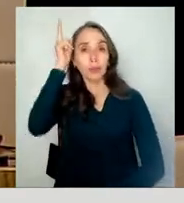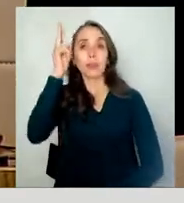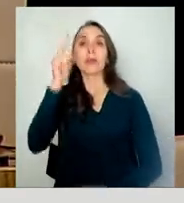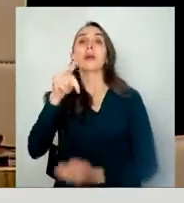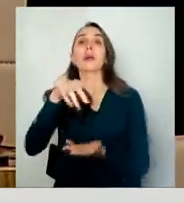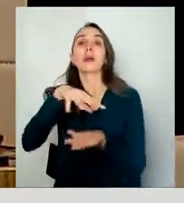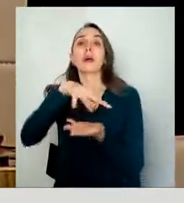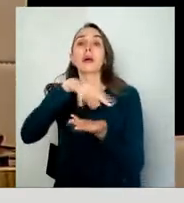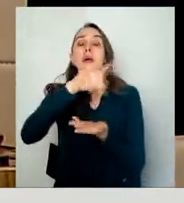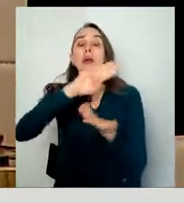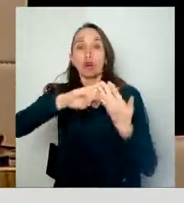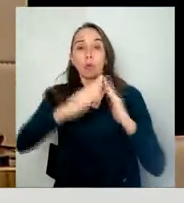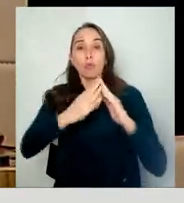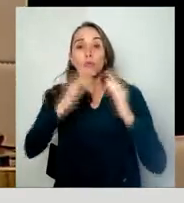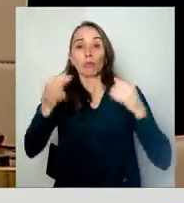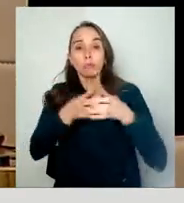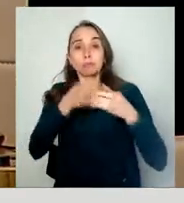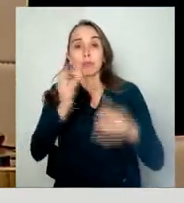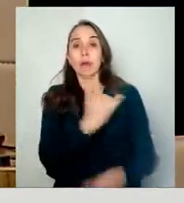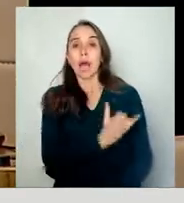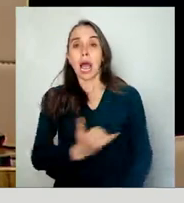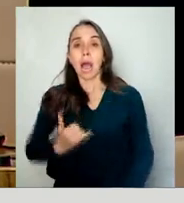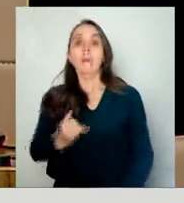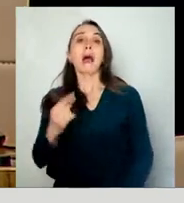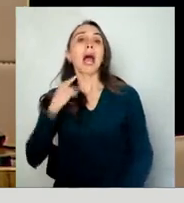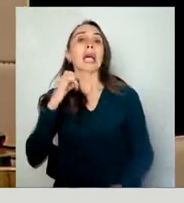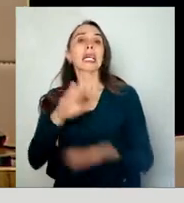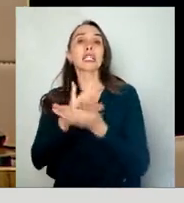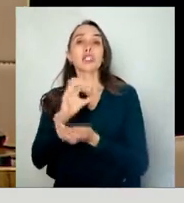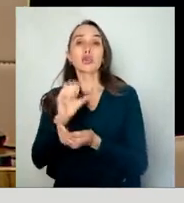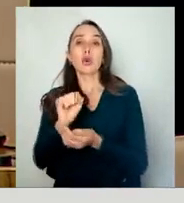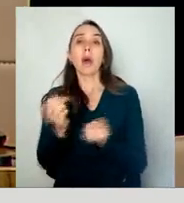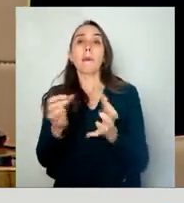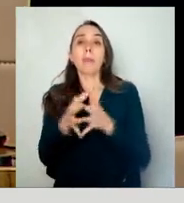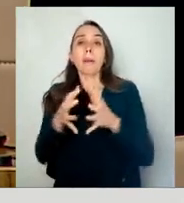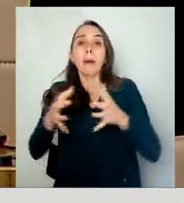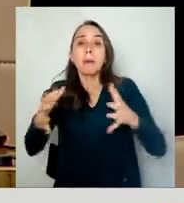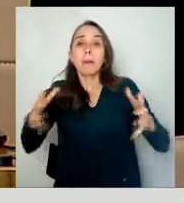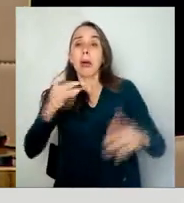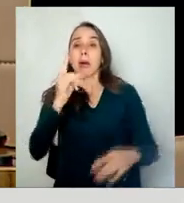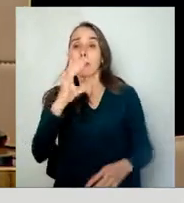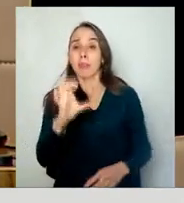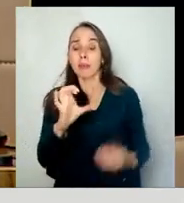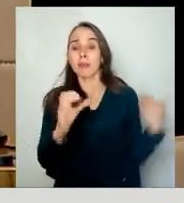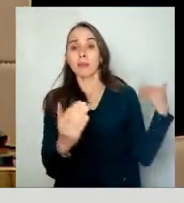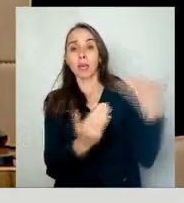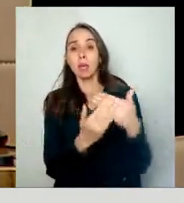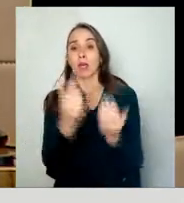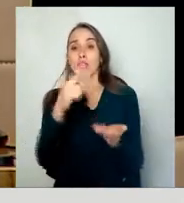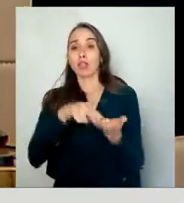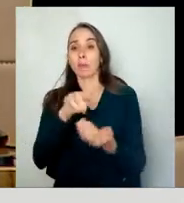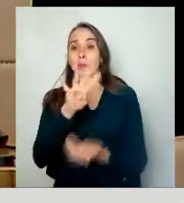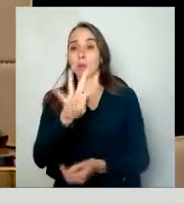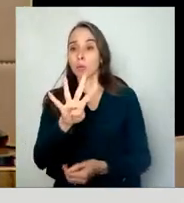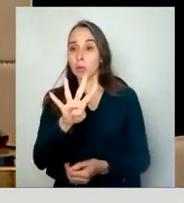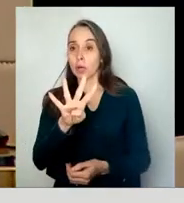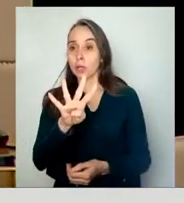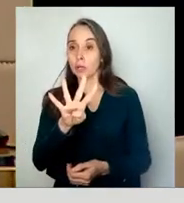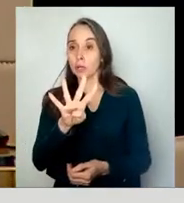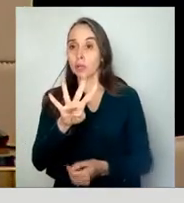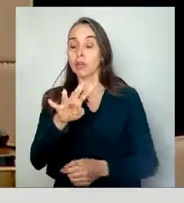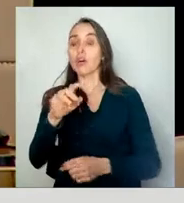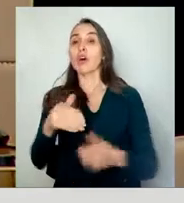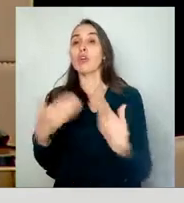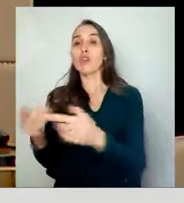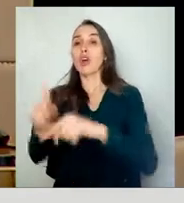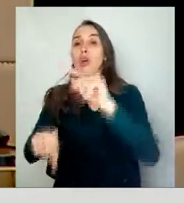Y esa deuda se sigue agrandando así lo demuestra el hecho que en el año 2004 se haya destinado arica un terreno para la construcción del